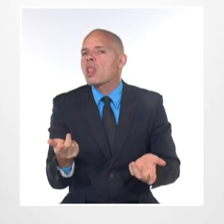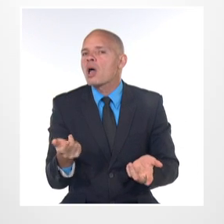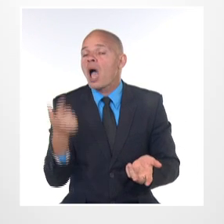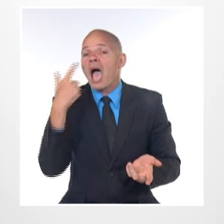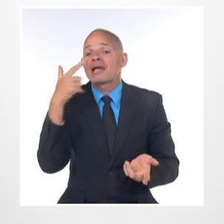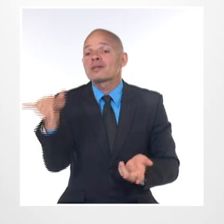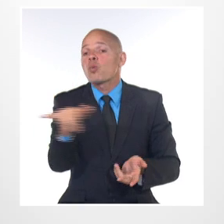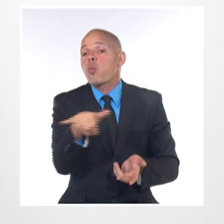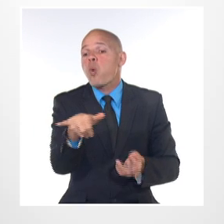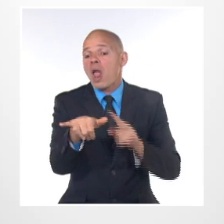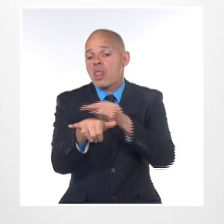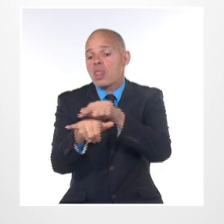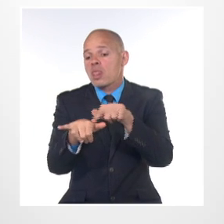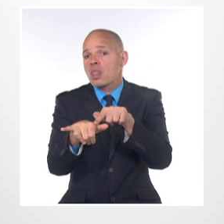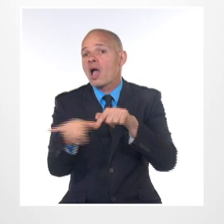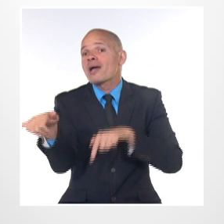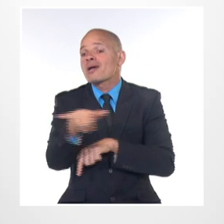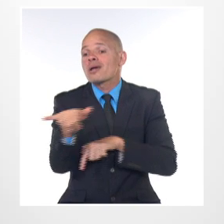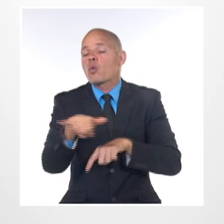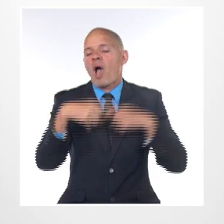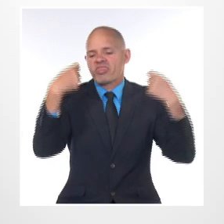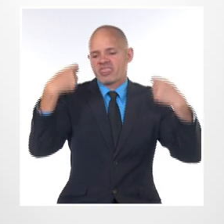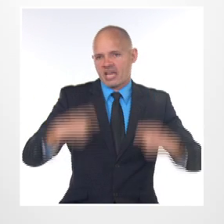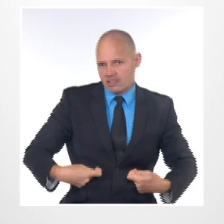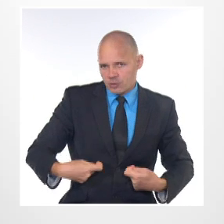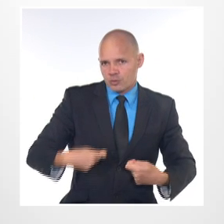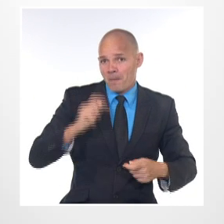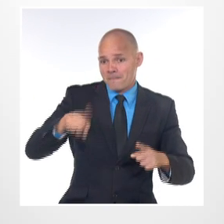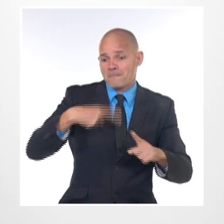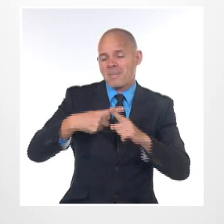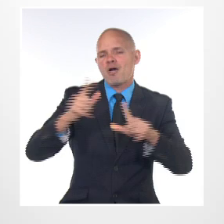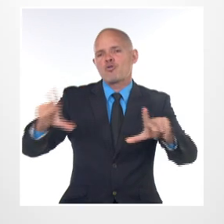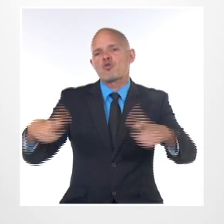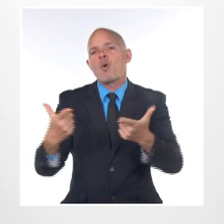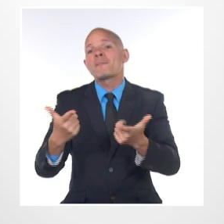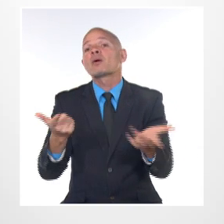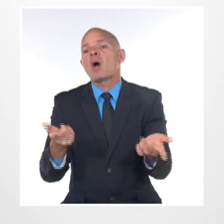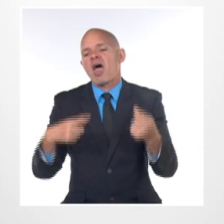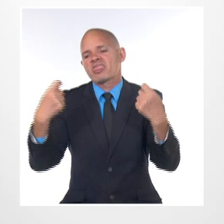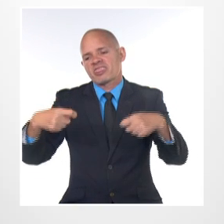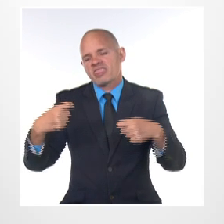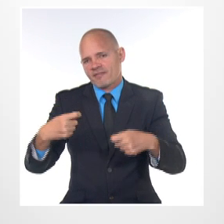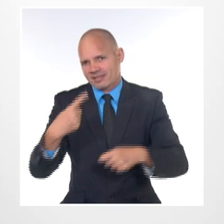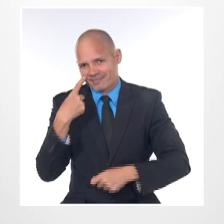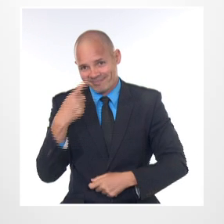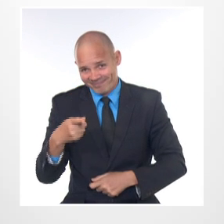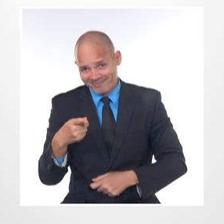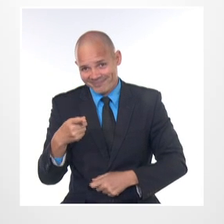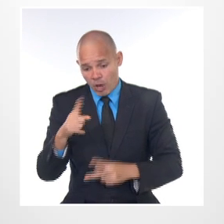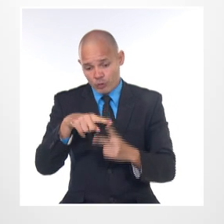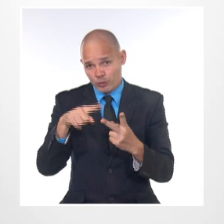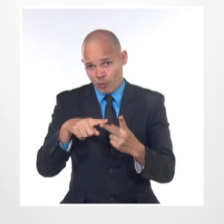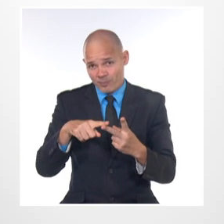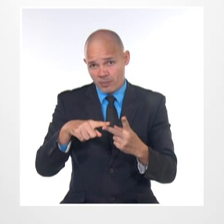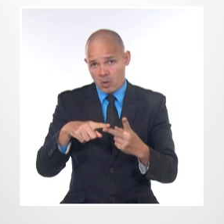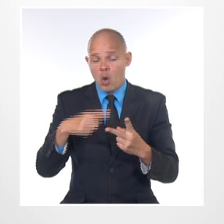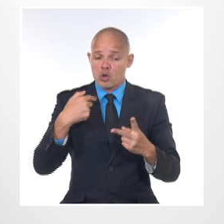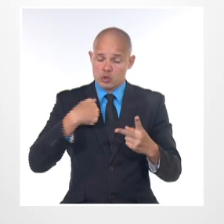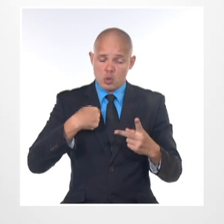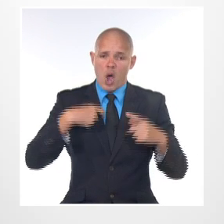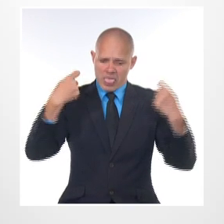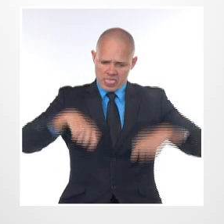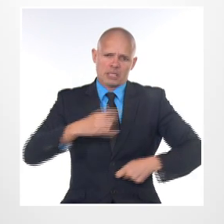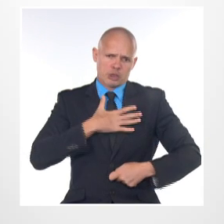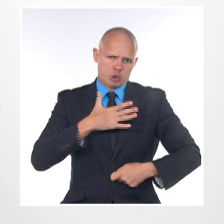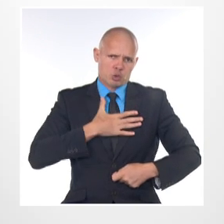disfrute y ejercicio de los derechos, pero a la vez en el cumplimiento de los deberes consagrados en la Constitución y las leyes. Porque el ciudadano, y por eso dice